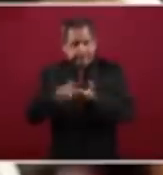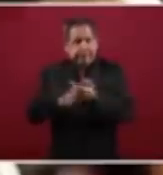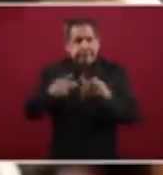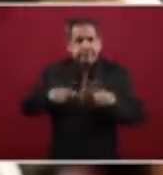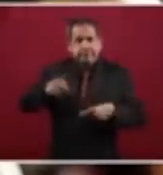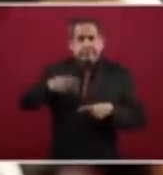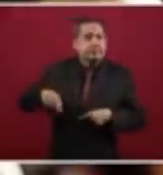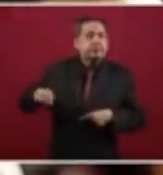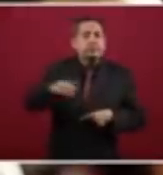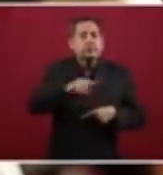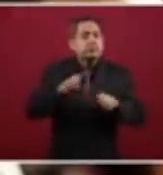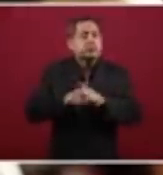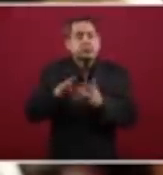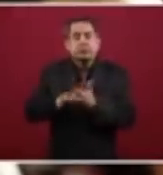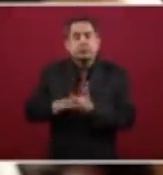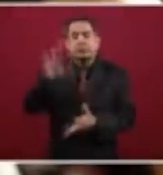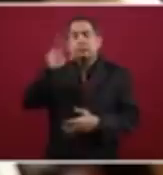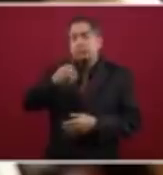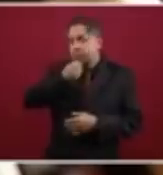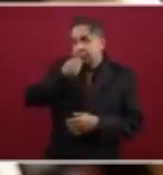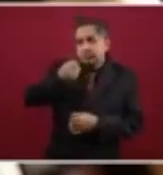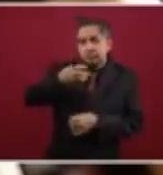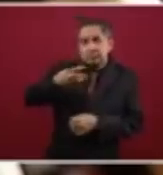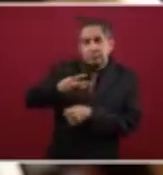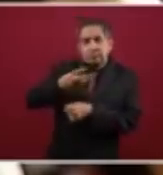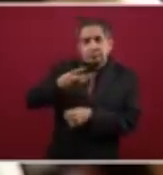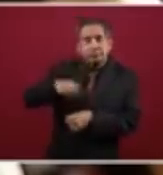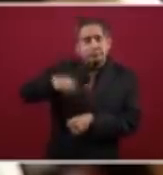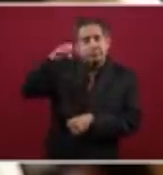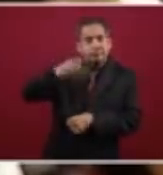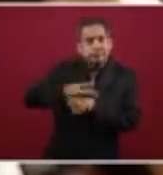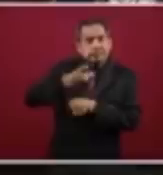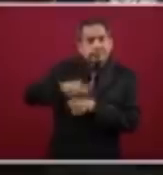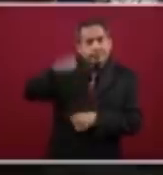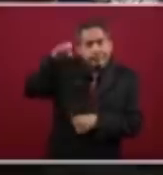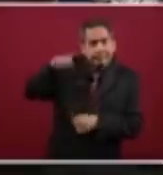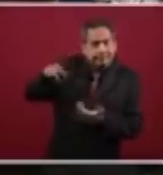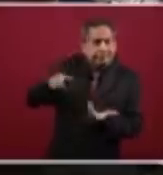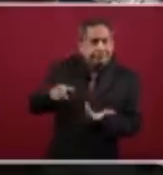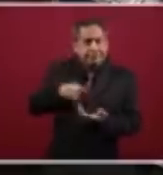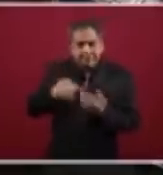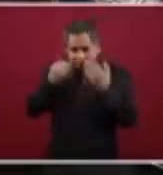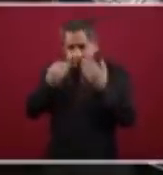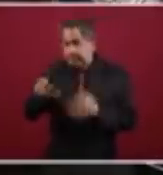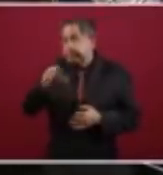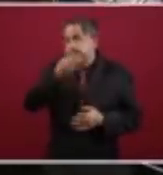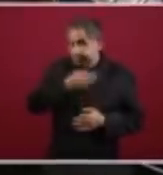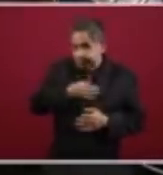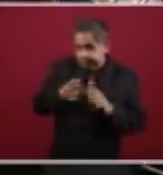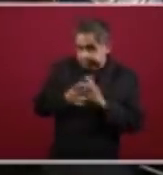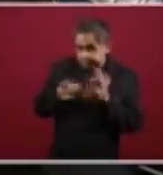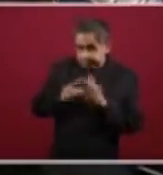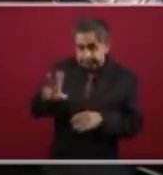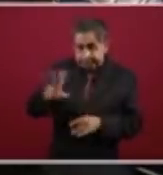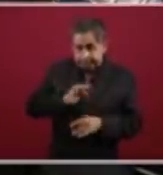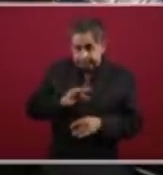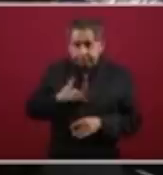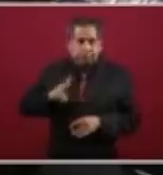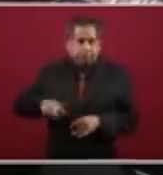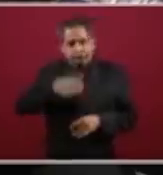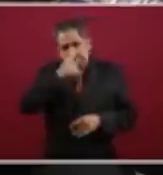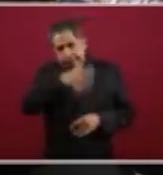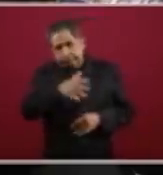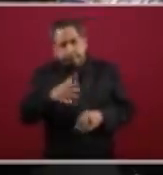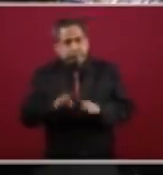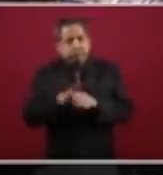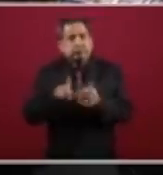habitantes de esos edificios, la mayoría son de la tercera edad. Y bueno, me comentan, es un reclamo,